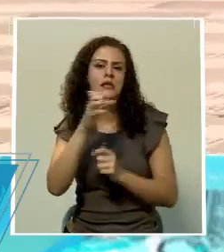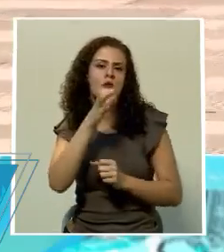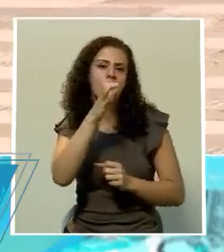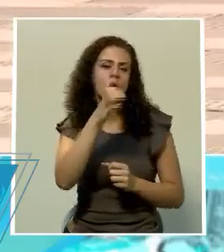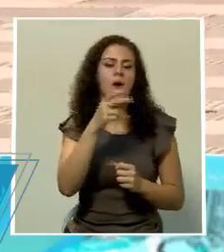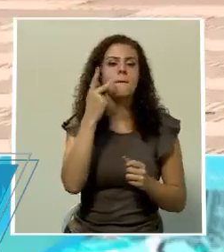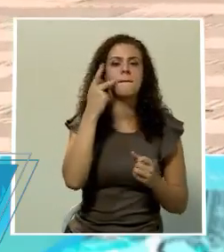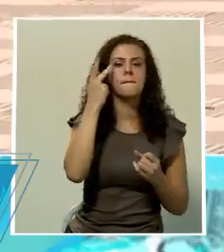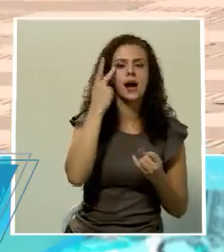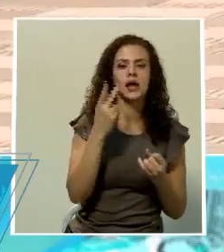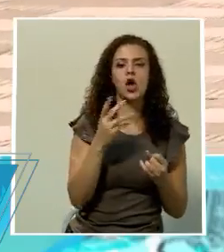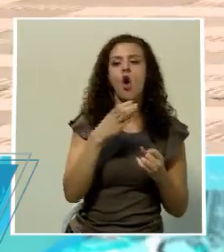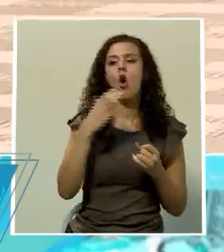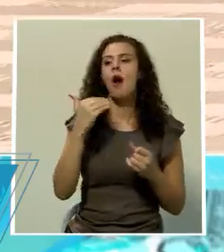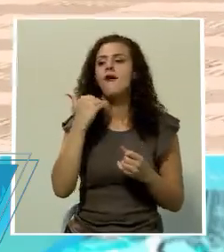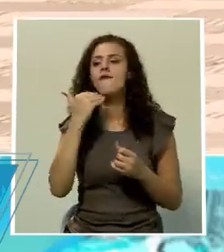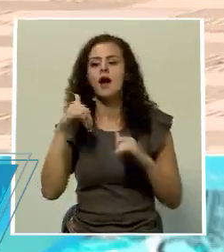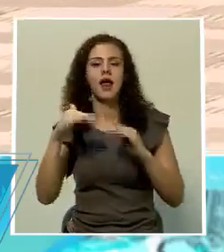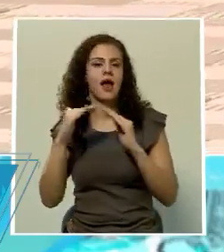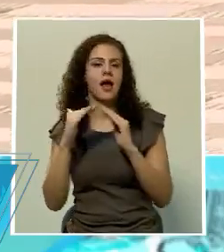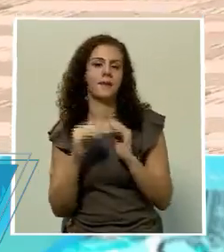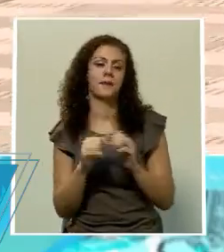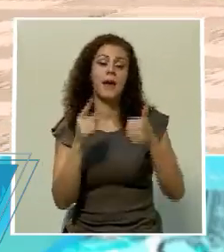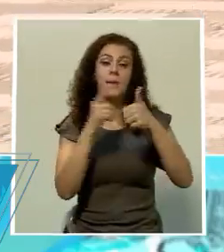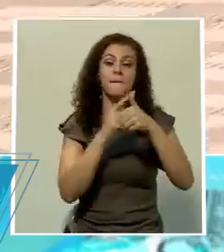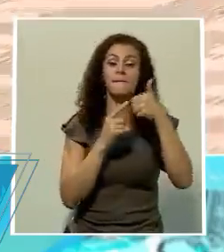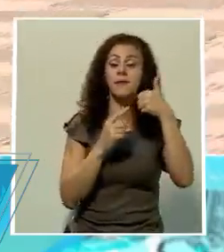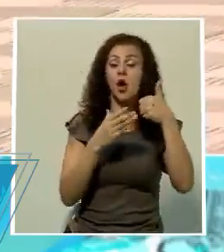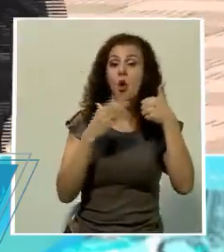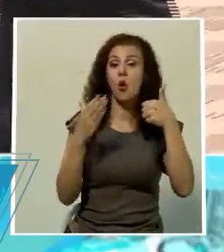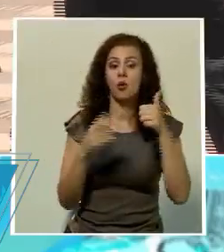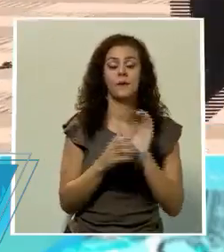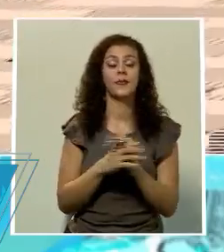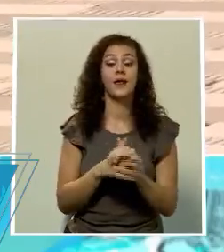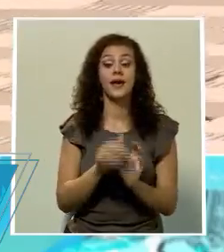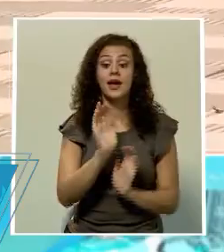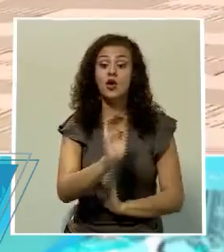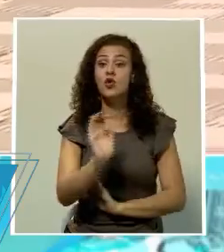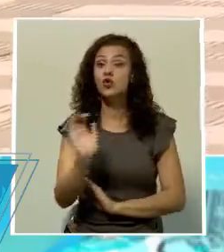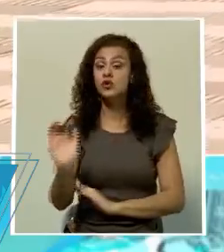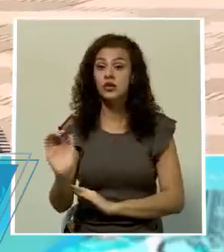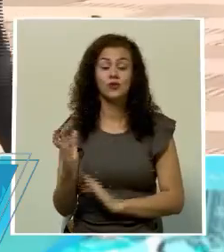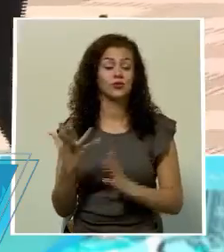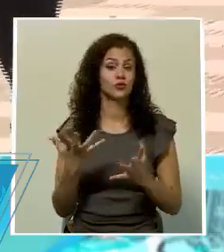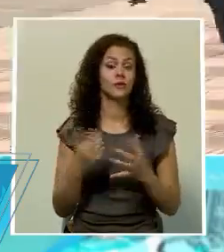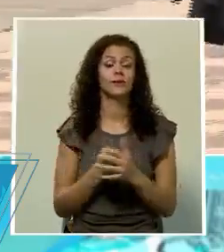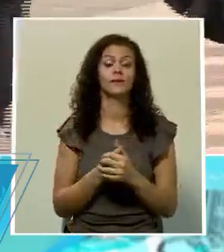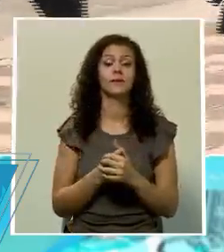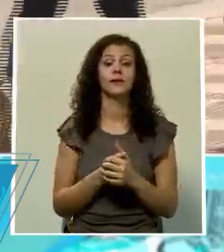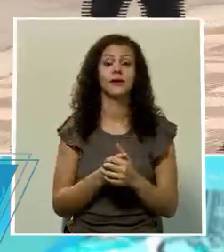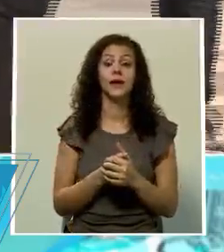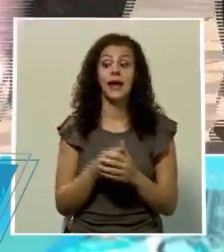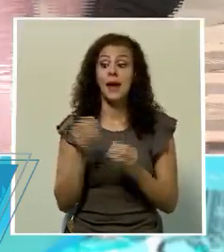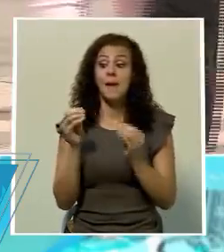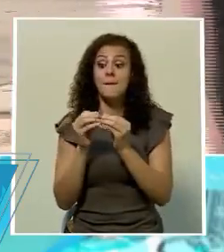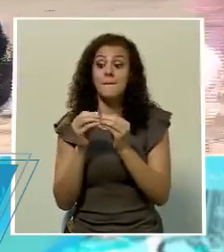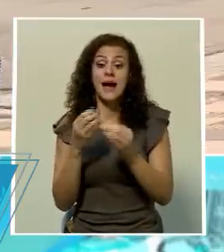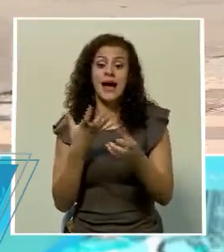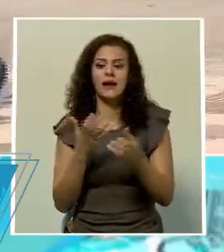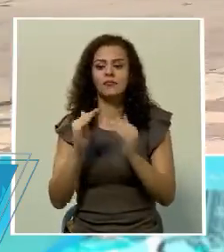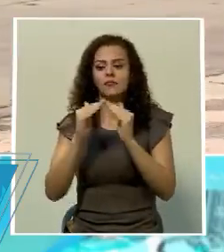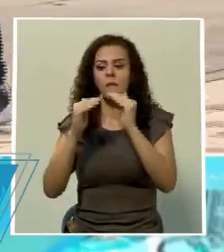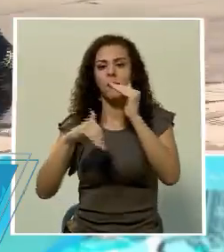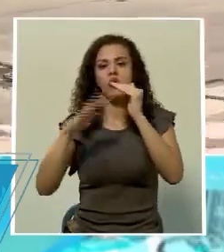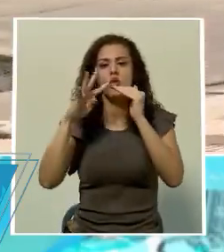que recomendar a los padres, cosas prácticas en la casa. La primera de las cosas es que los niños que más se queman son los